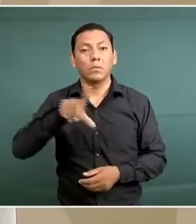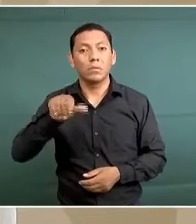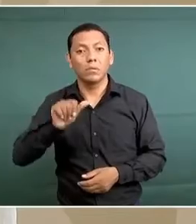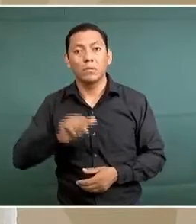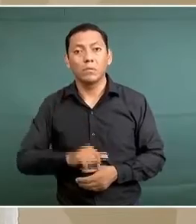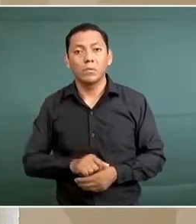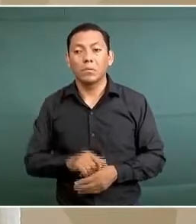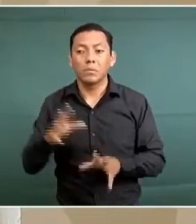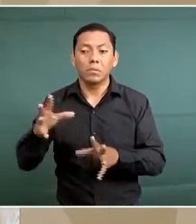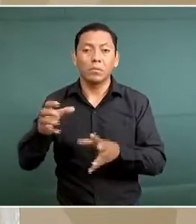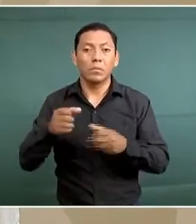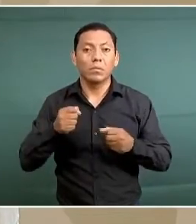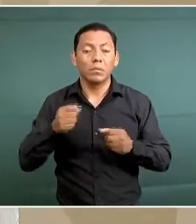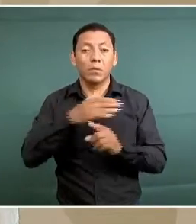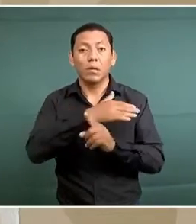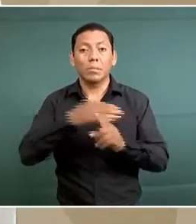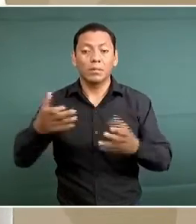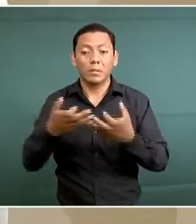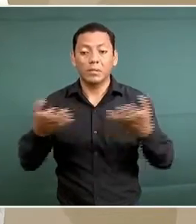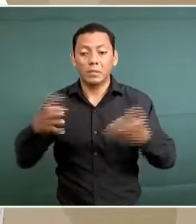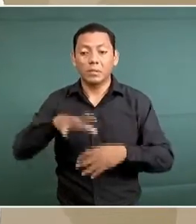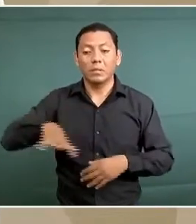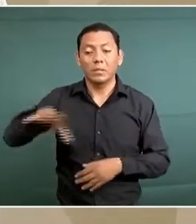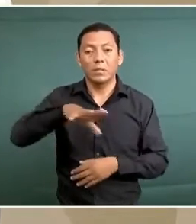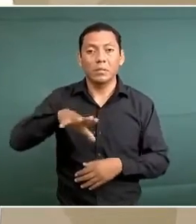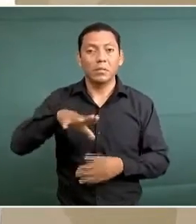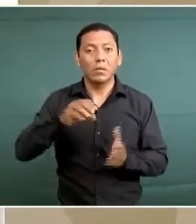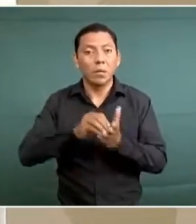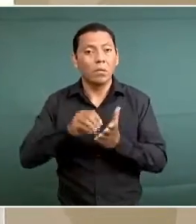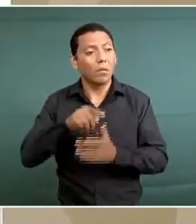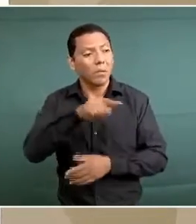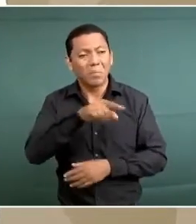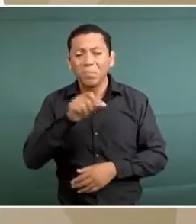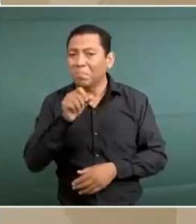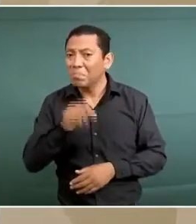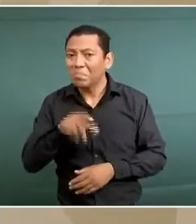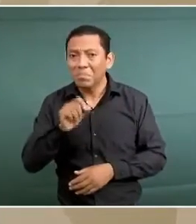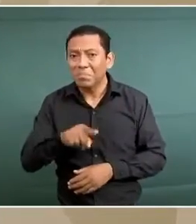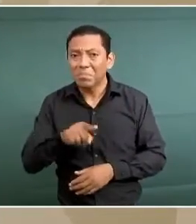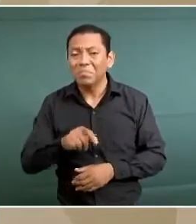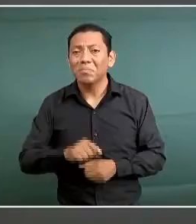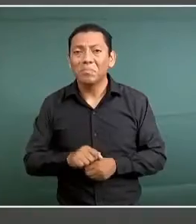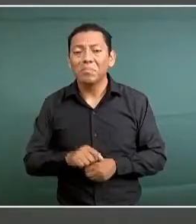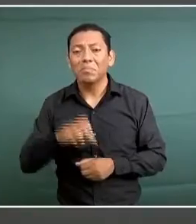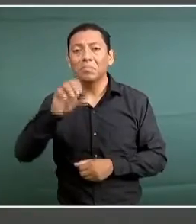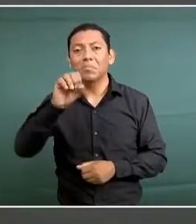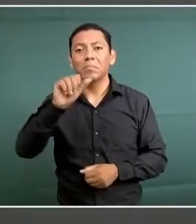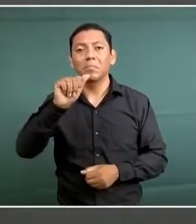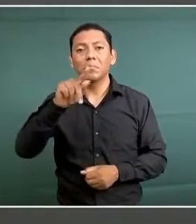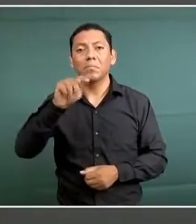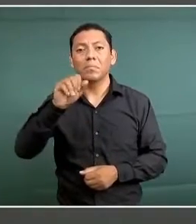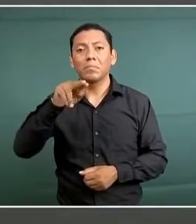más de la mitad de nuestro territorio todavía fueron los conservadores a traer a Santana